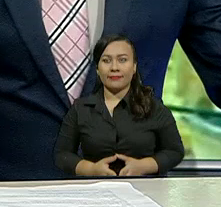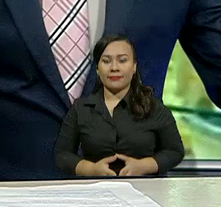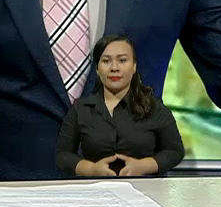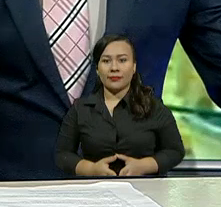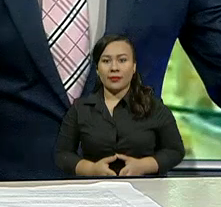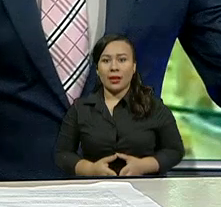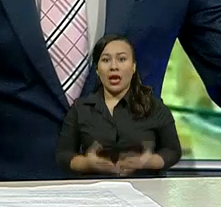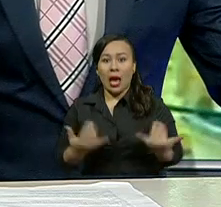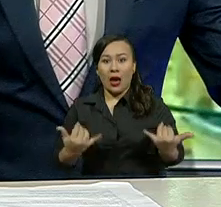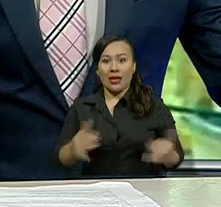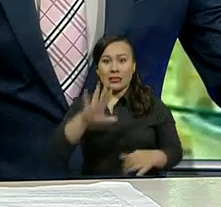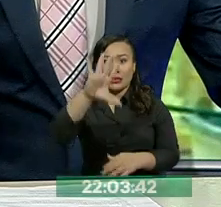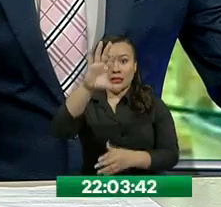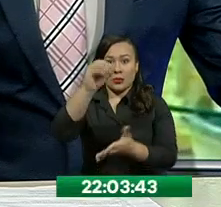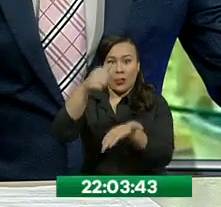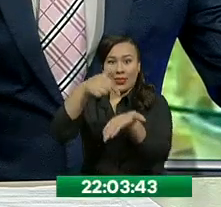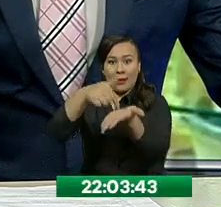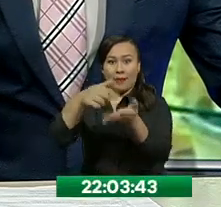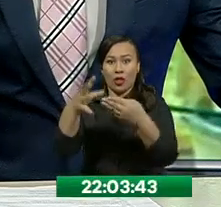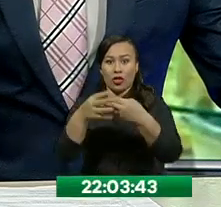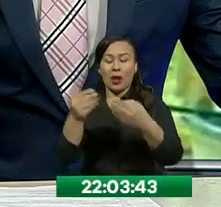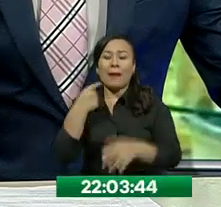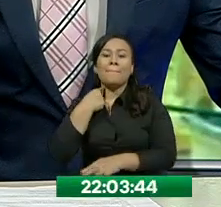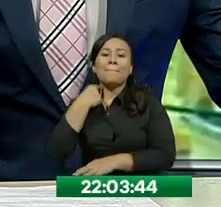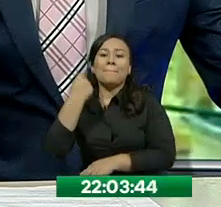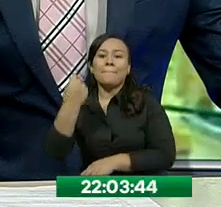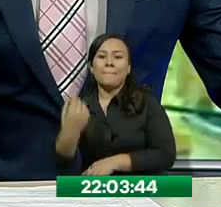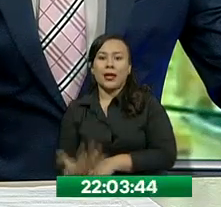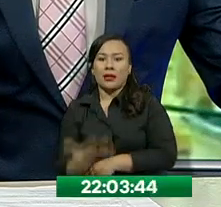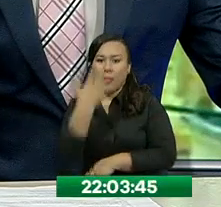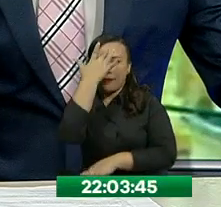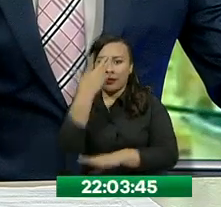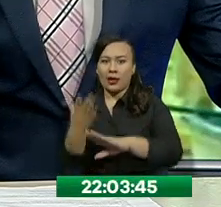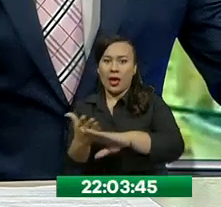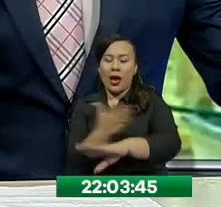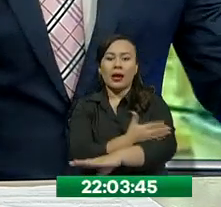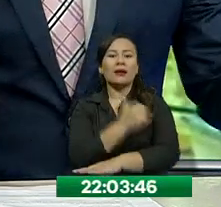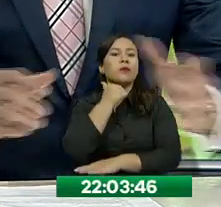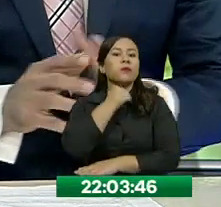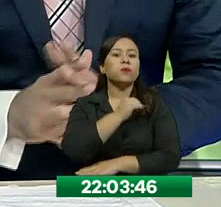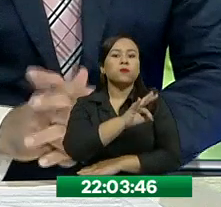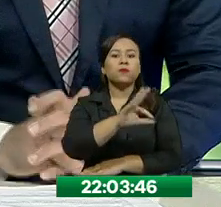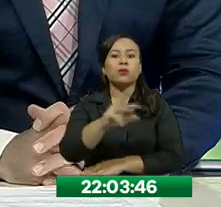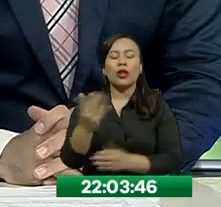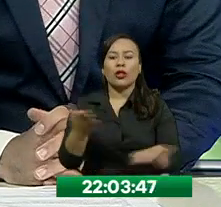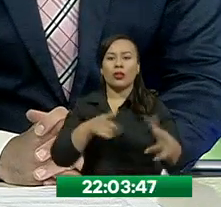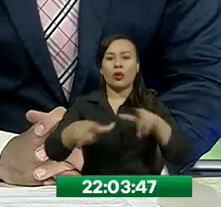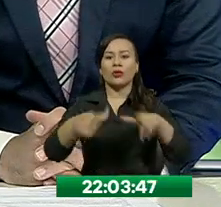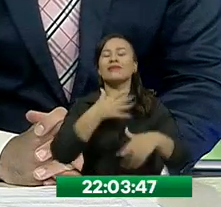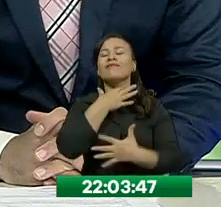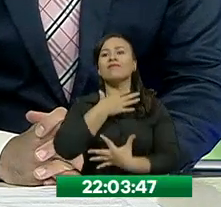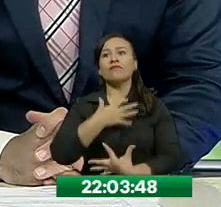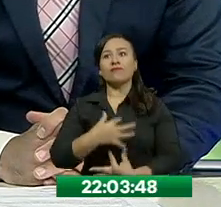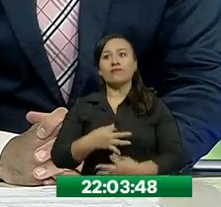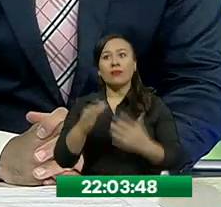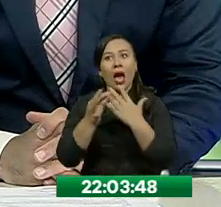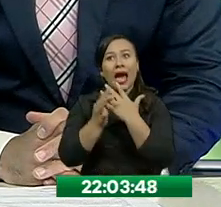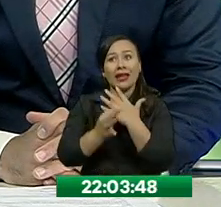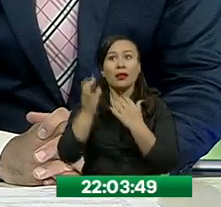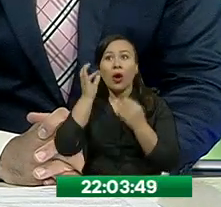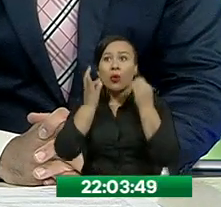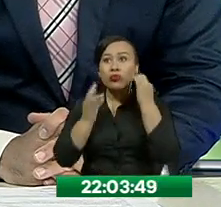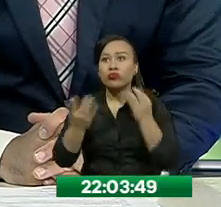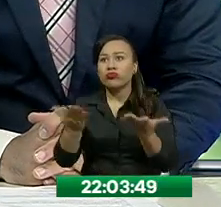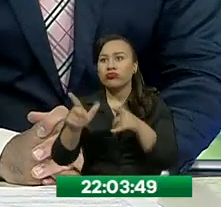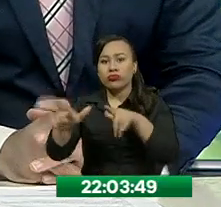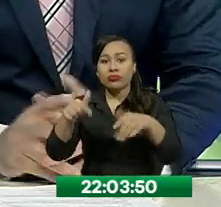Más de $50,000 es el monto de pérdidas ocasionadas tras el asalto a un local de joyería ubicado en las calles Clemente Vallén y Rumichaca, pleno centro